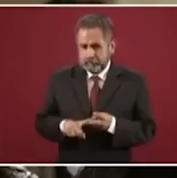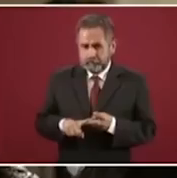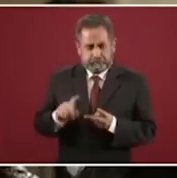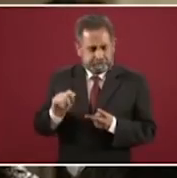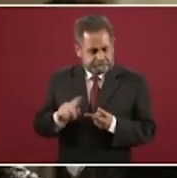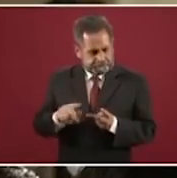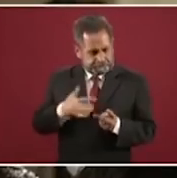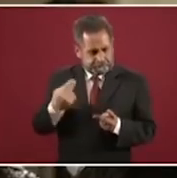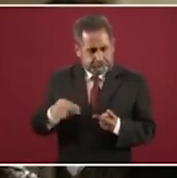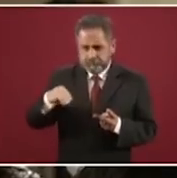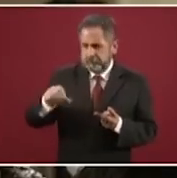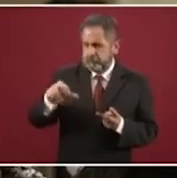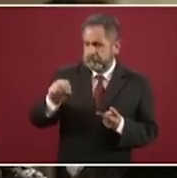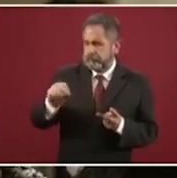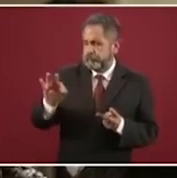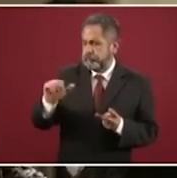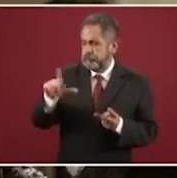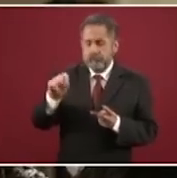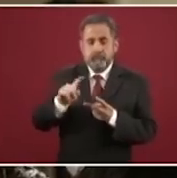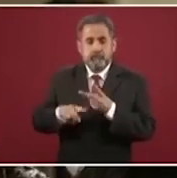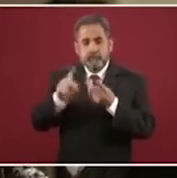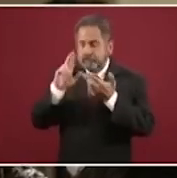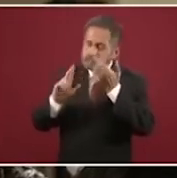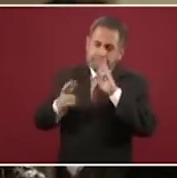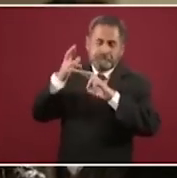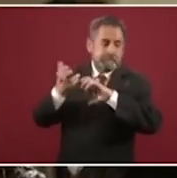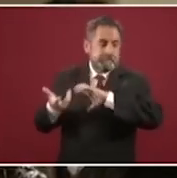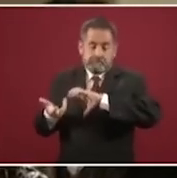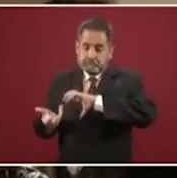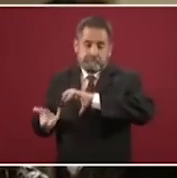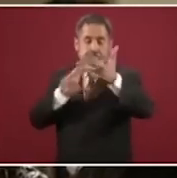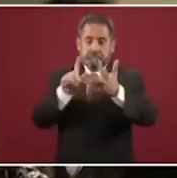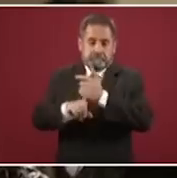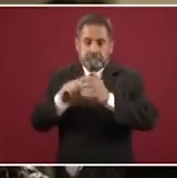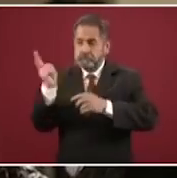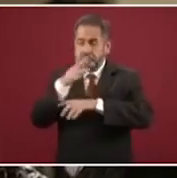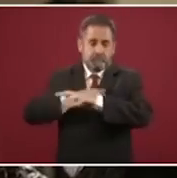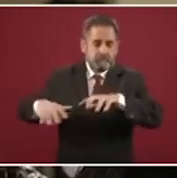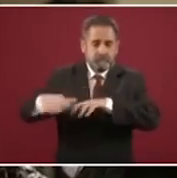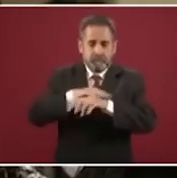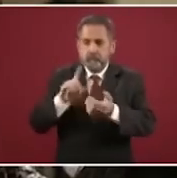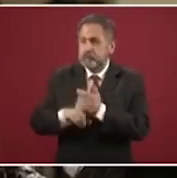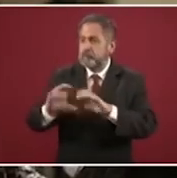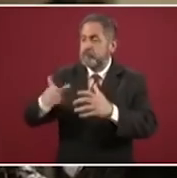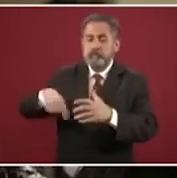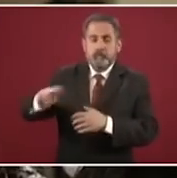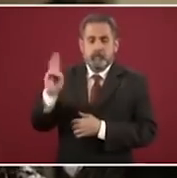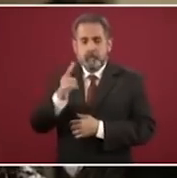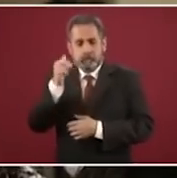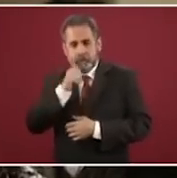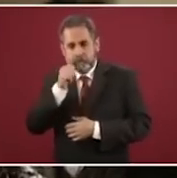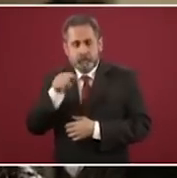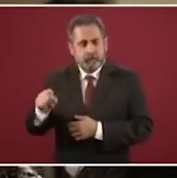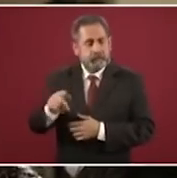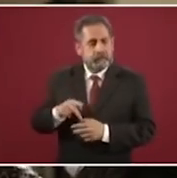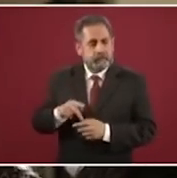y Mario Falcón, pusieron de cabeza a la universidad frágil. Toda la comunidad universitaria siempre dice es muy